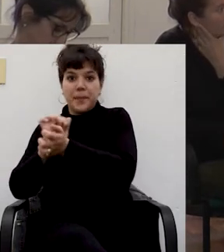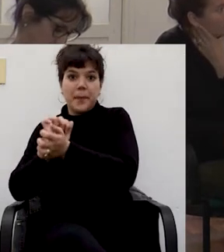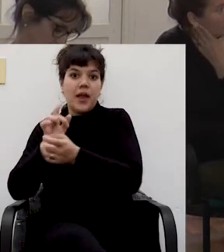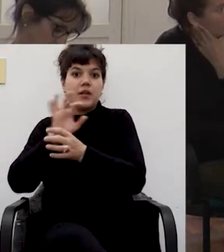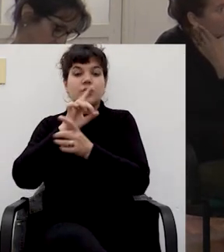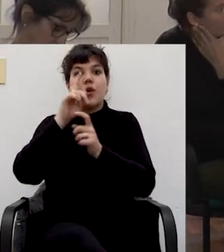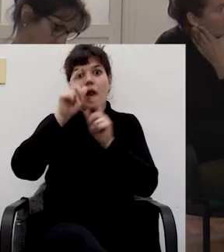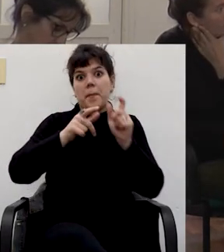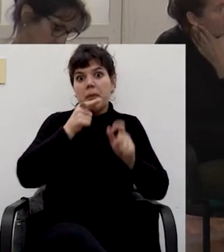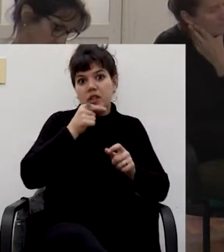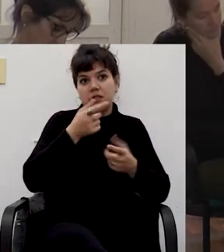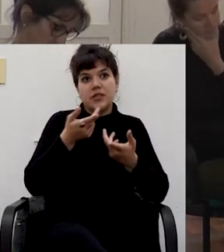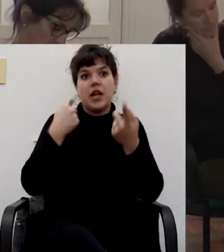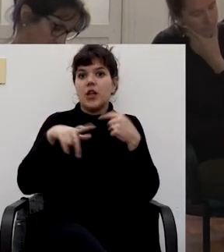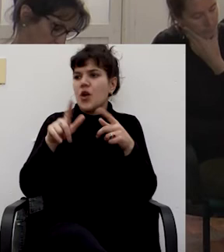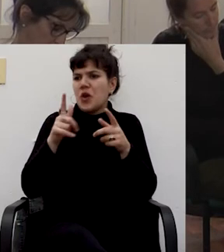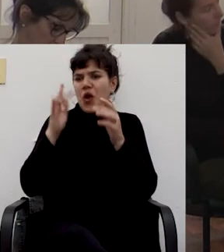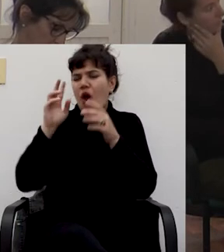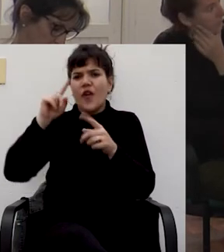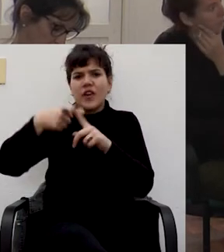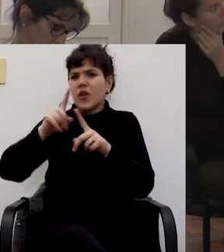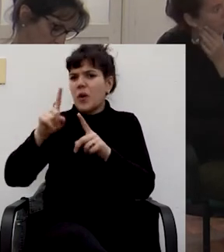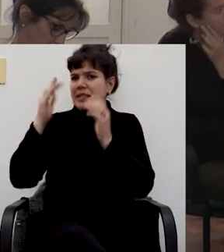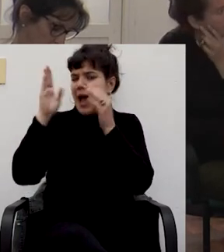institución que no está pensada para el aprendizaje,